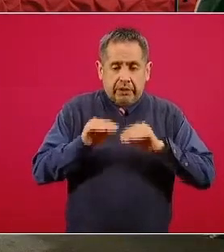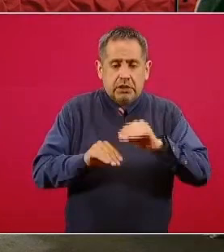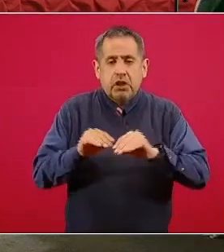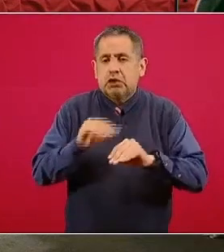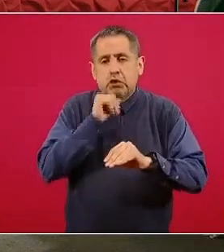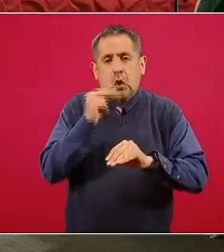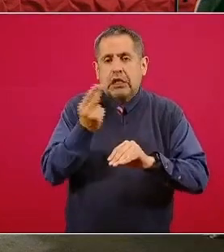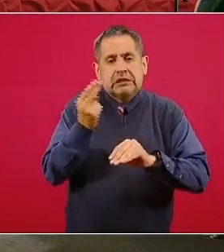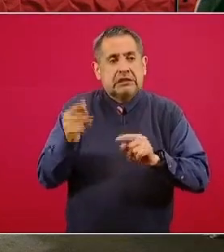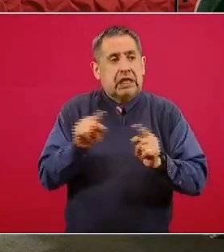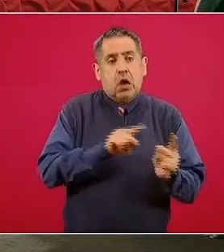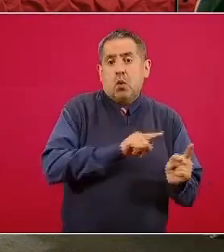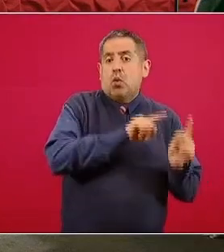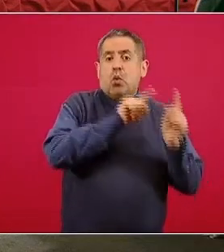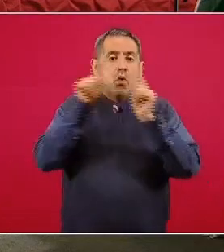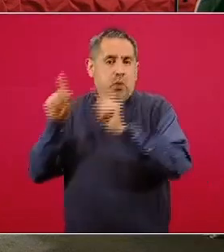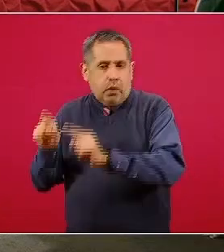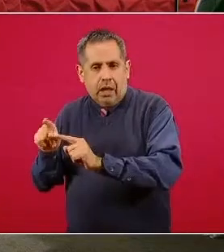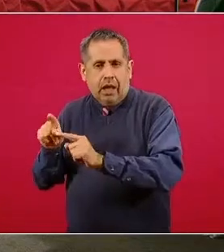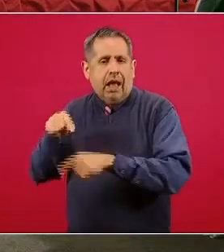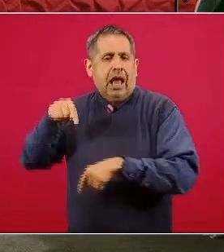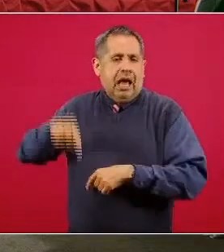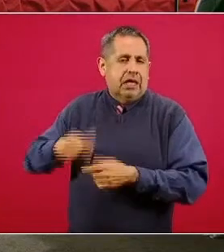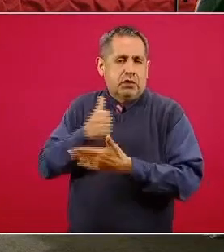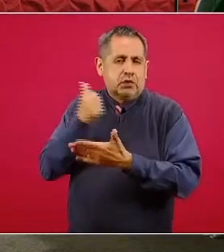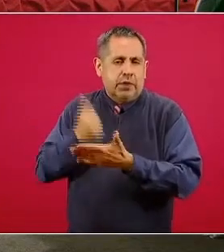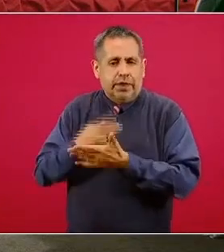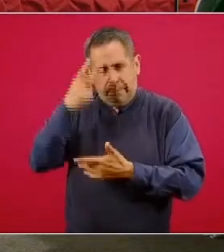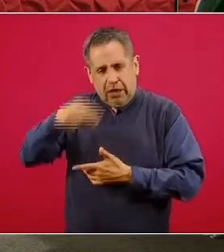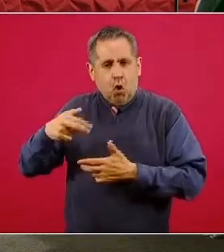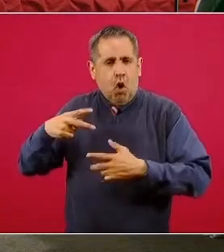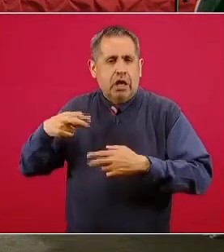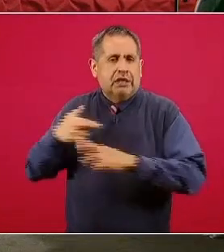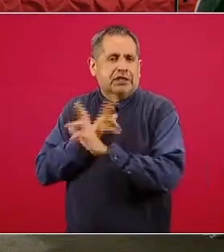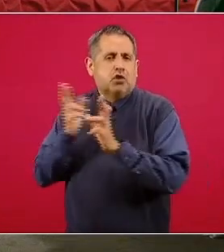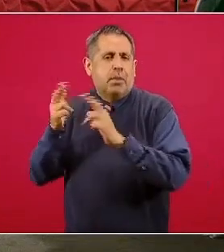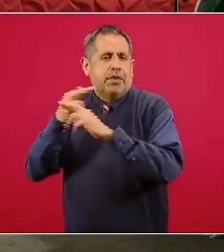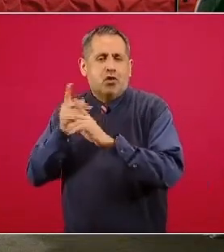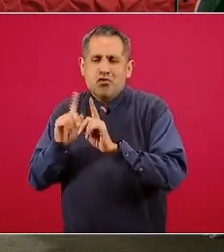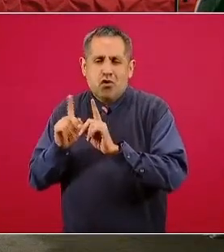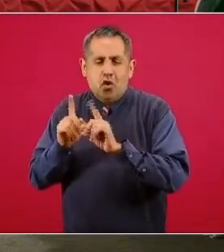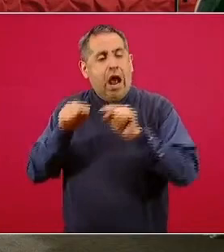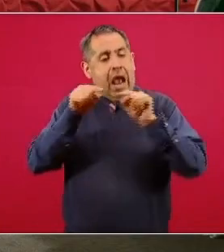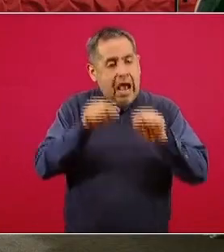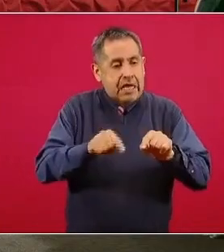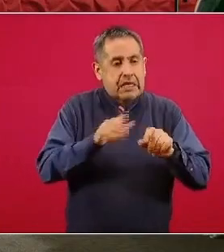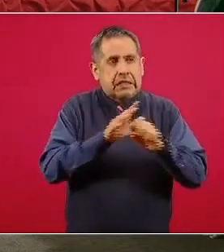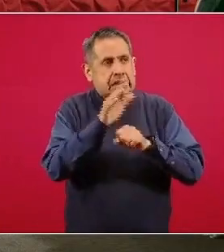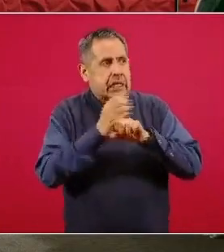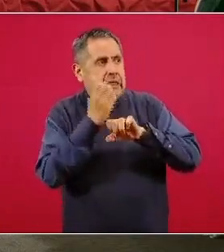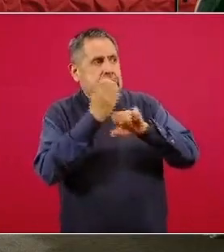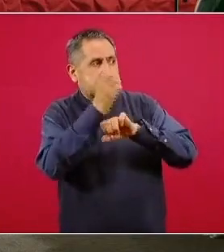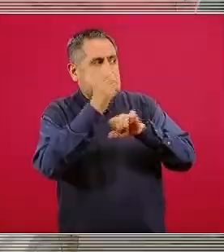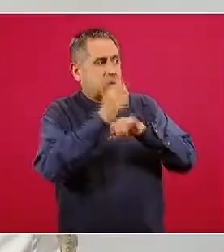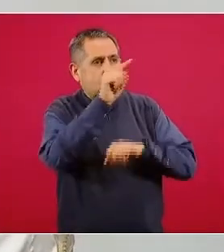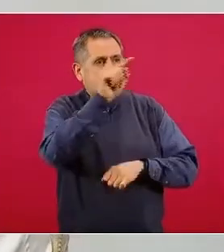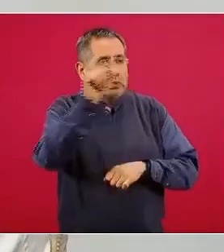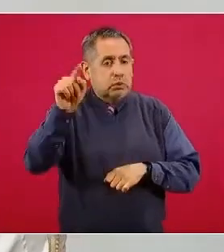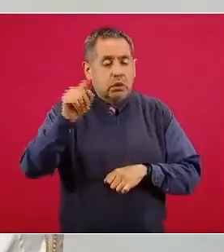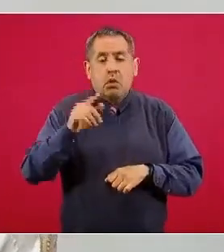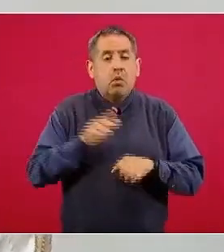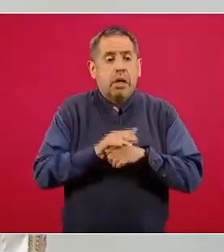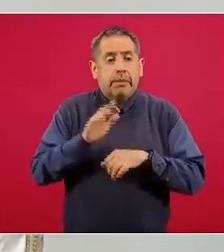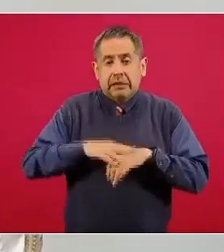de trasladar a los niños a Centro Médico Nacional, para que entonces los casos más